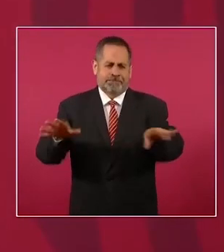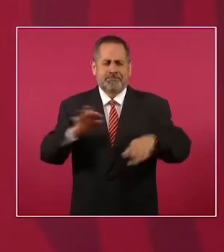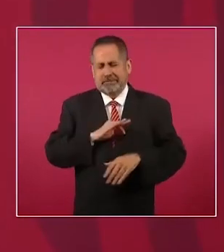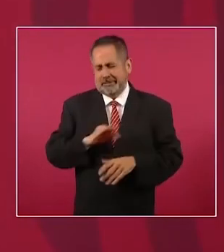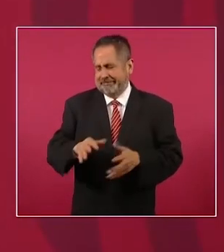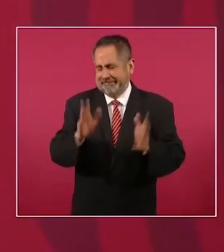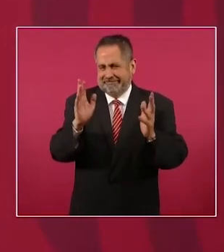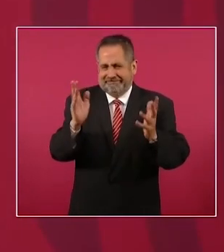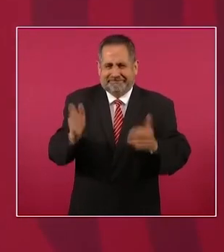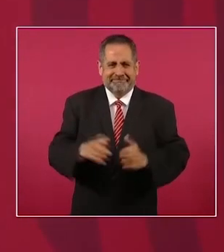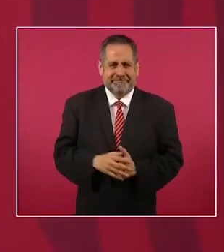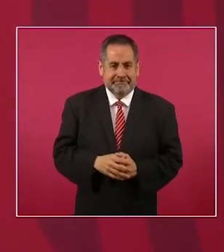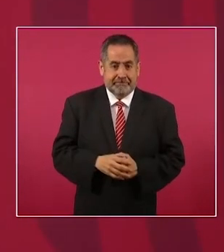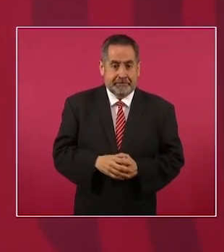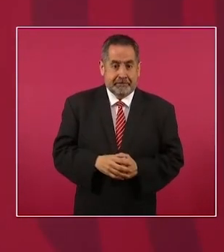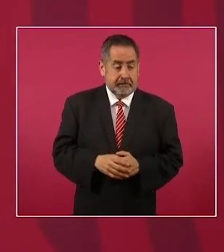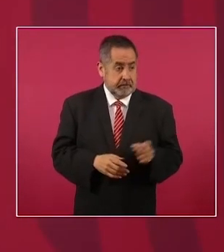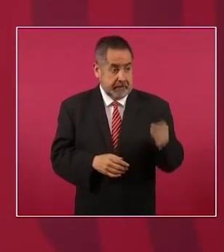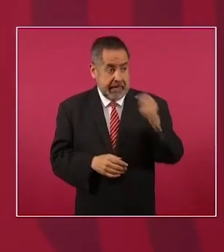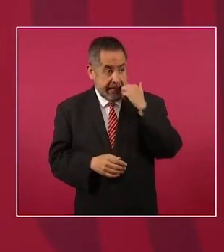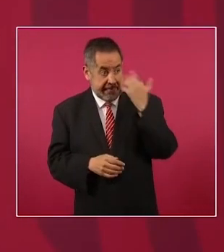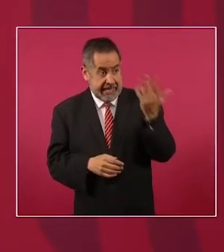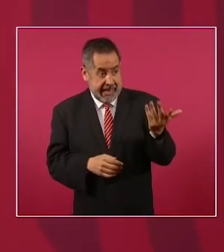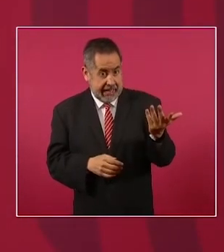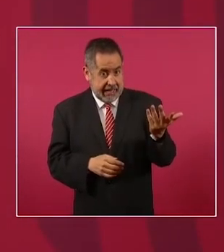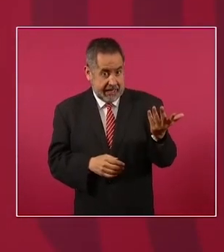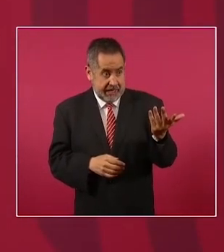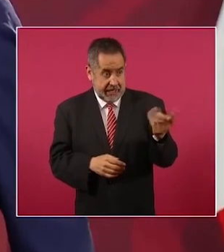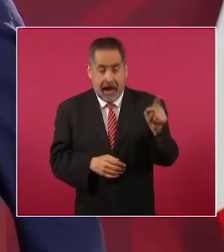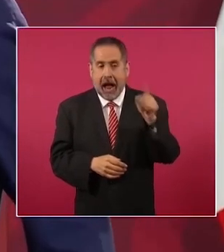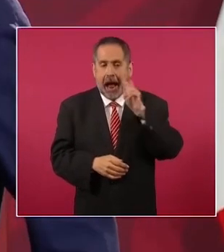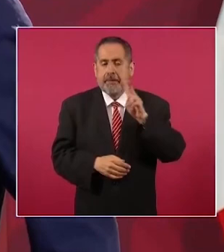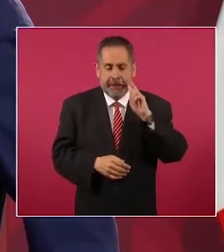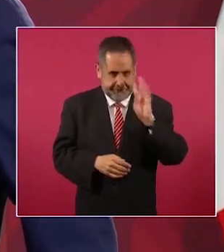Si él me acepta